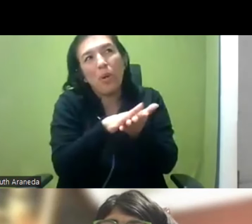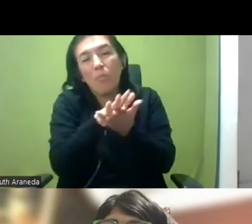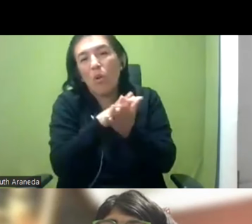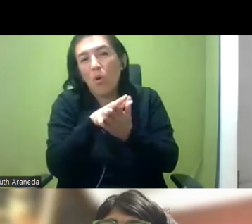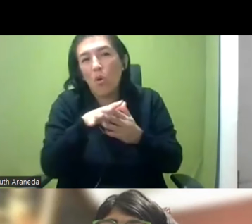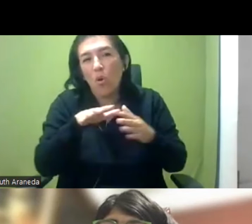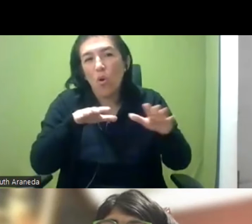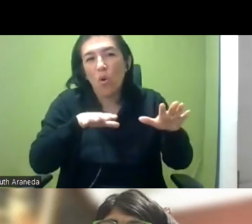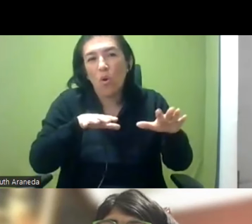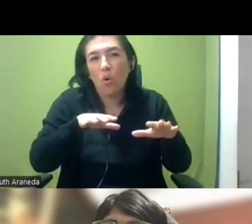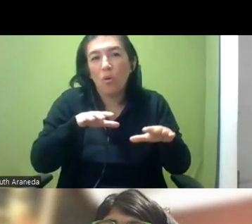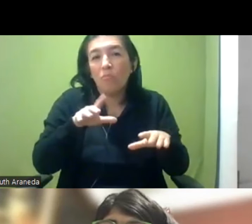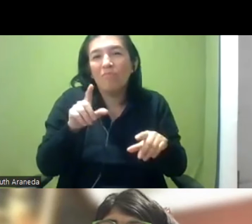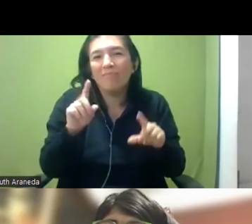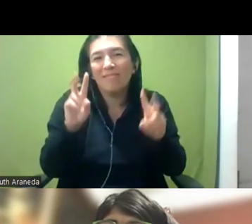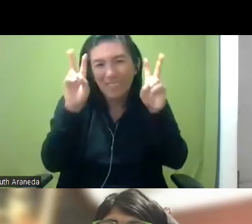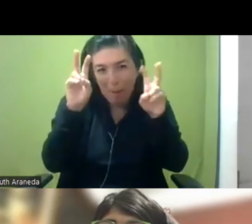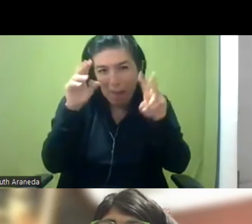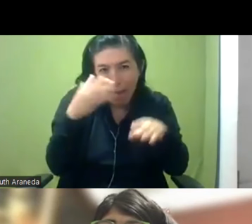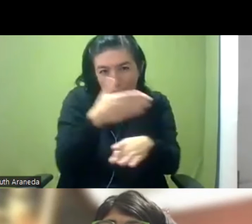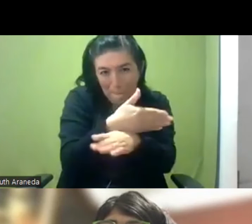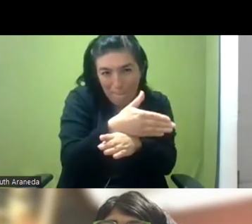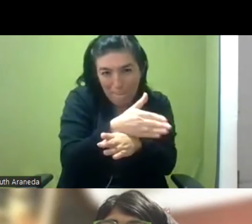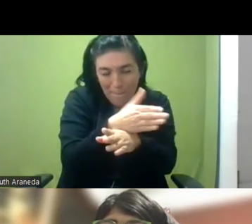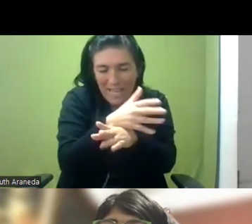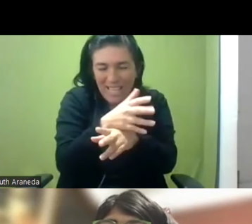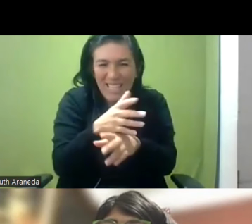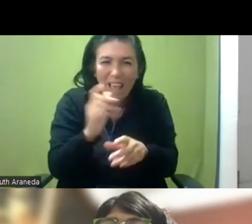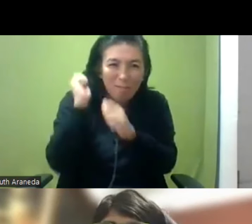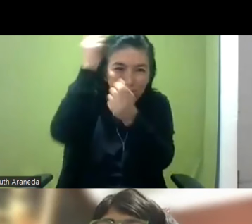del instrumental de pesca o una concha,